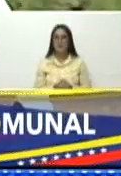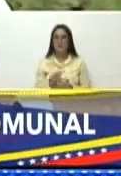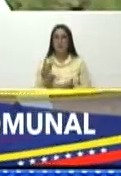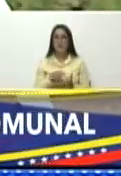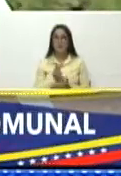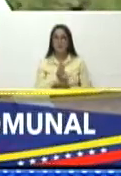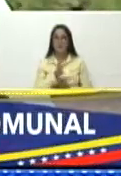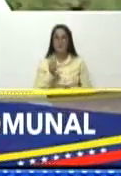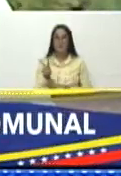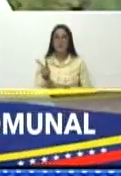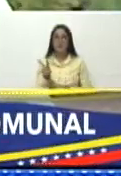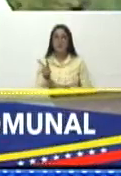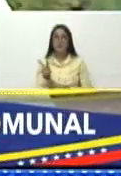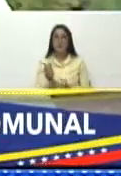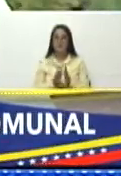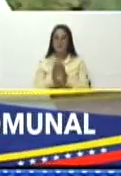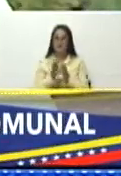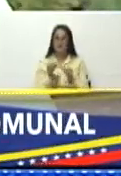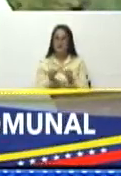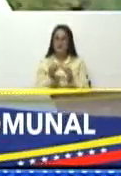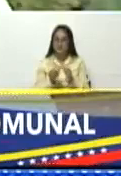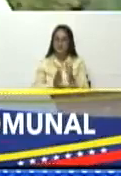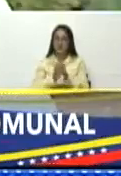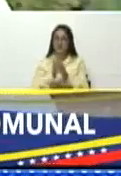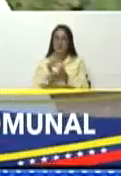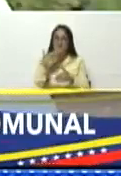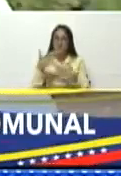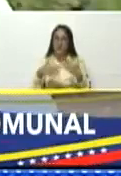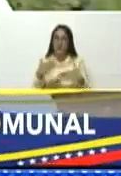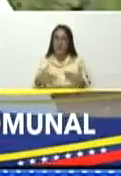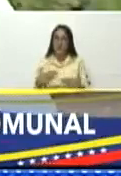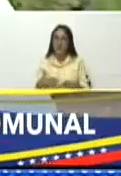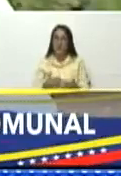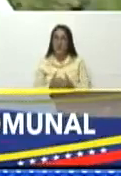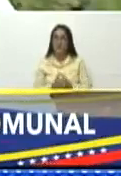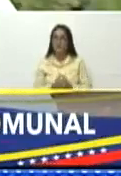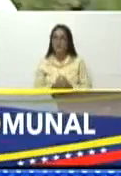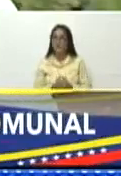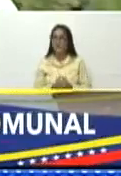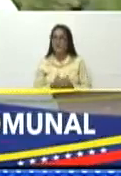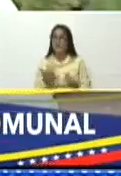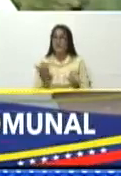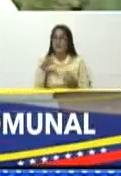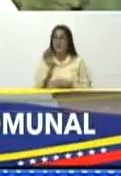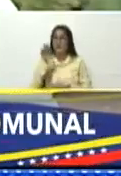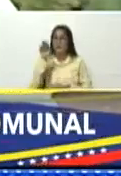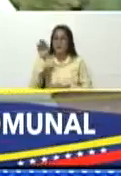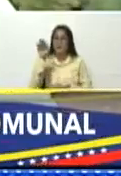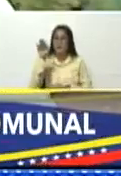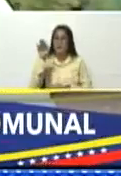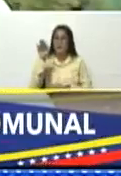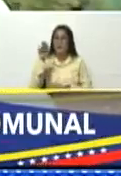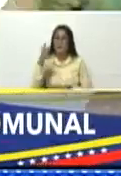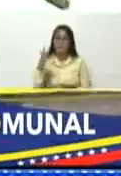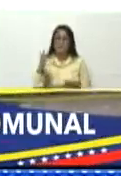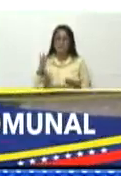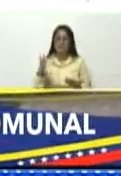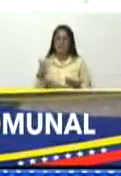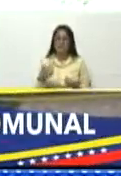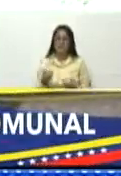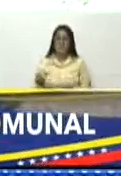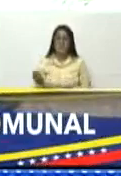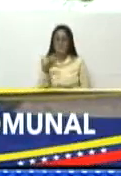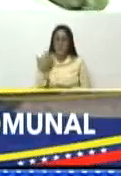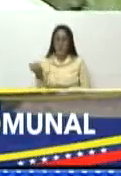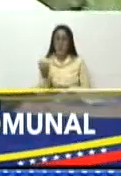2022, seguimos creciendo, seguimos mejorando. Y lo que viene para adelante se pierde de vista, es mucho